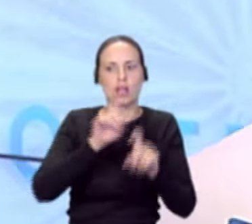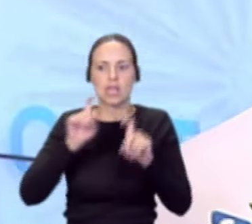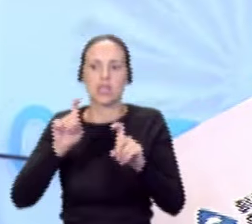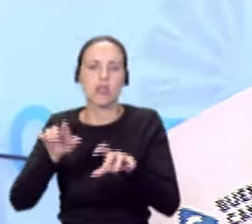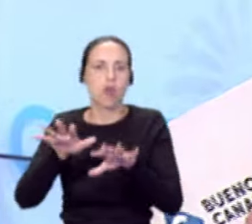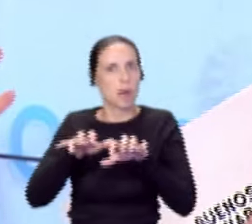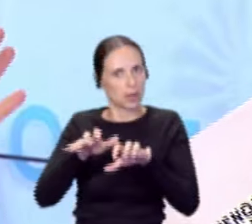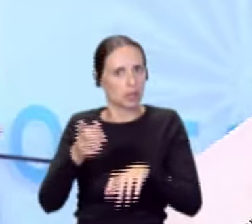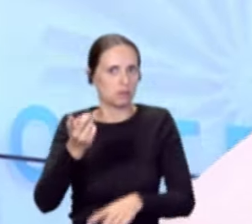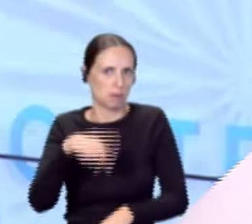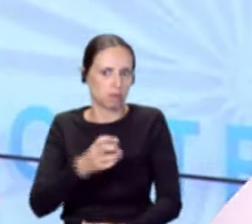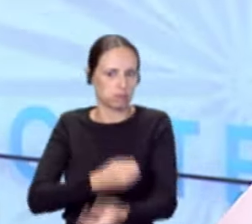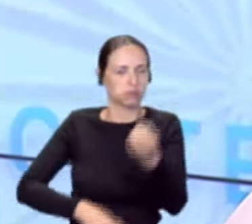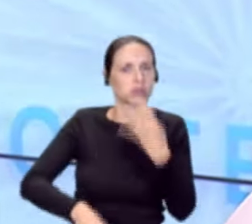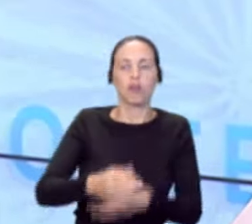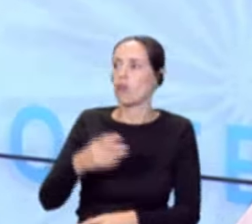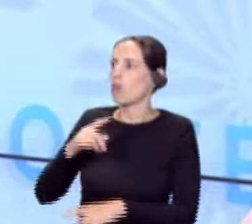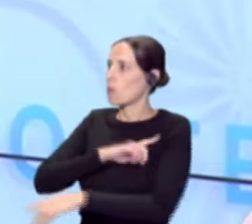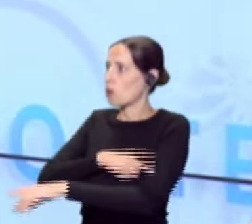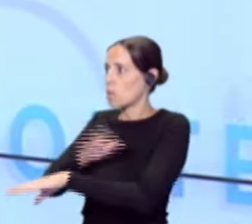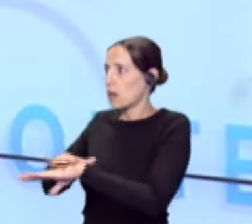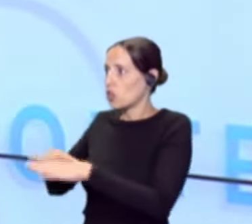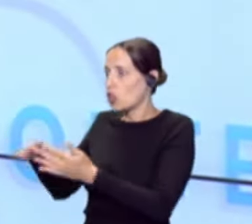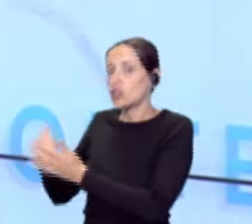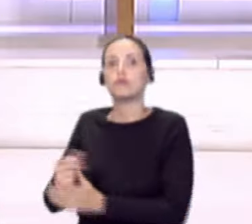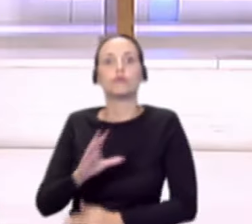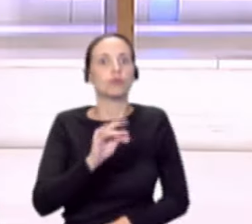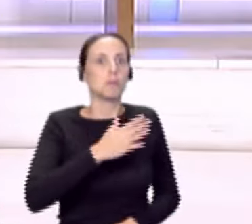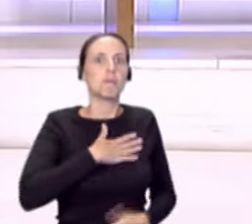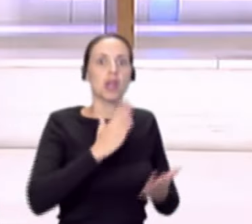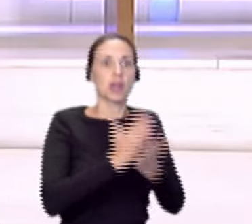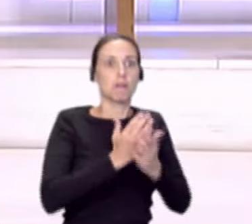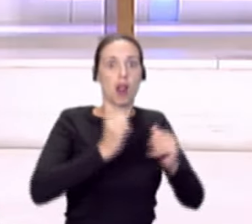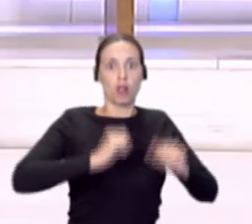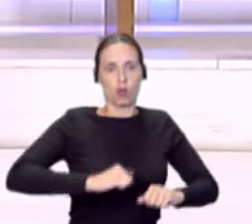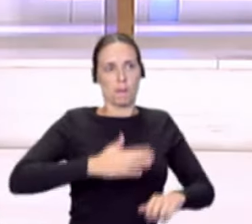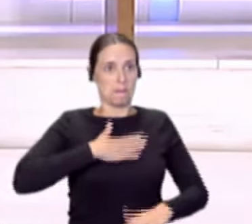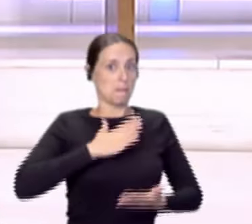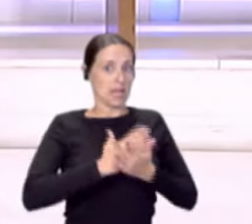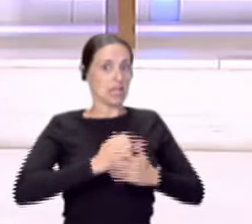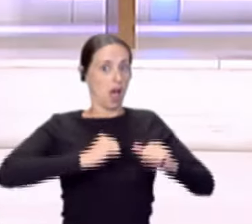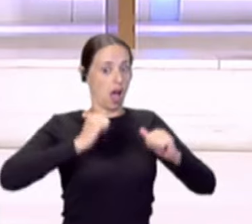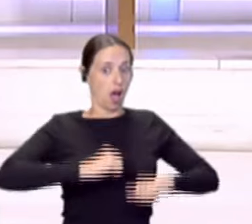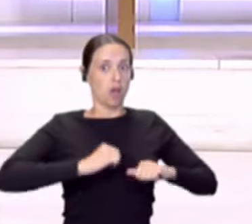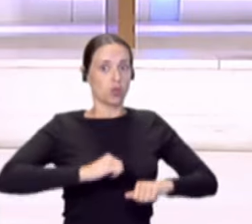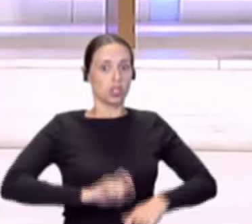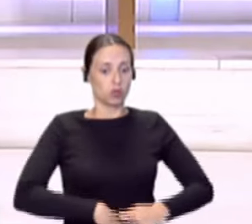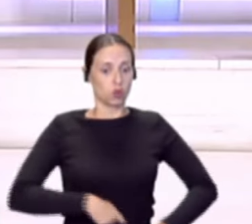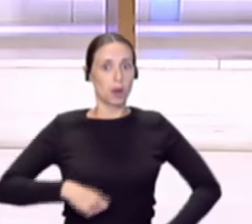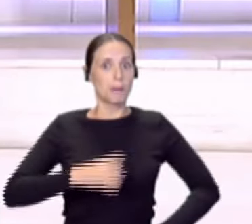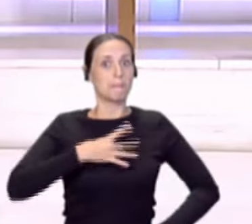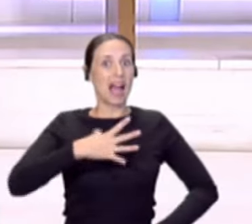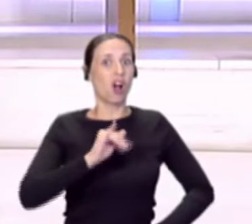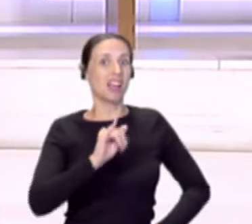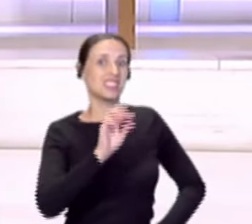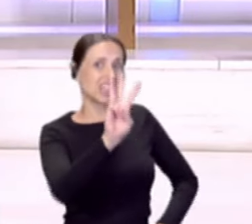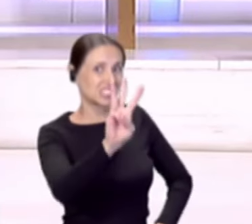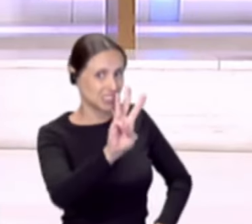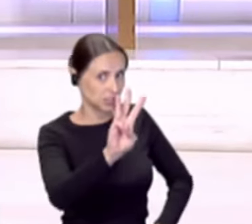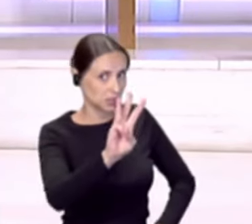se puede decir. Sí, nosotros tenemos, ¿no?, clase para adultos. Ahora mismo en mi clase, que somos la de adultos ya, tenemos 3 cinturones blancos. Y